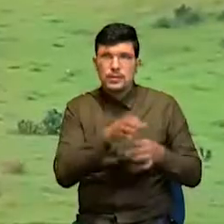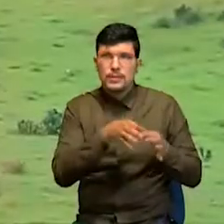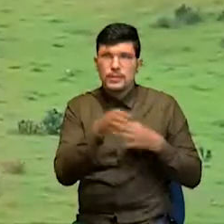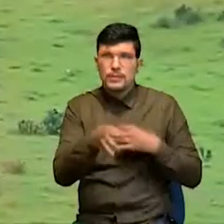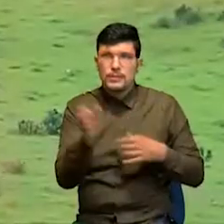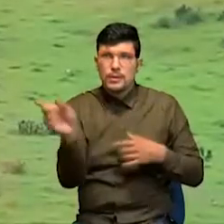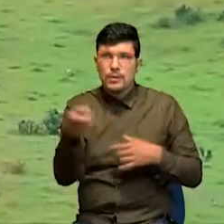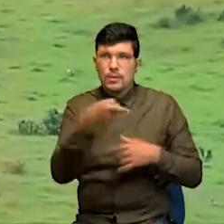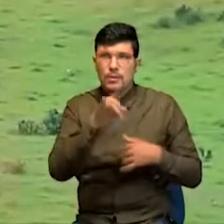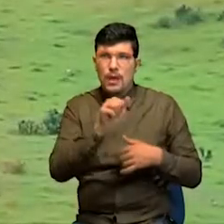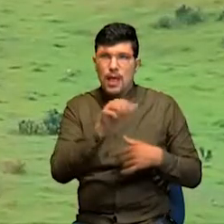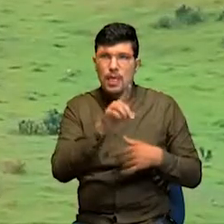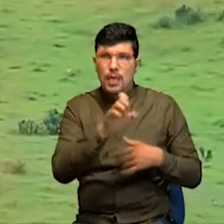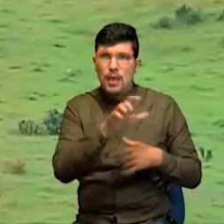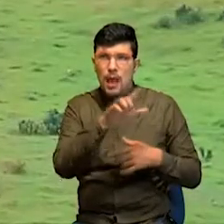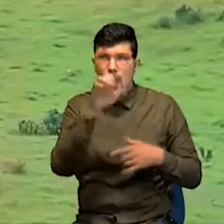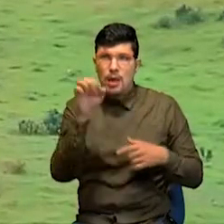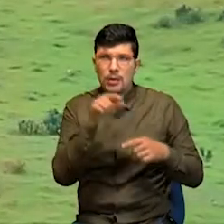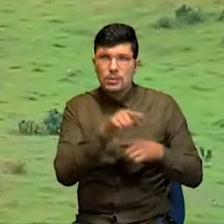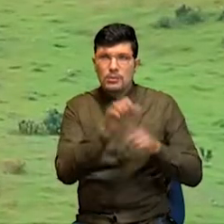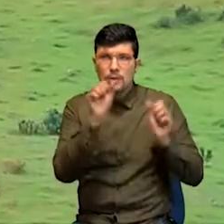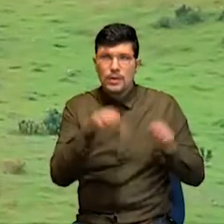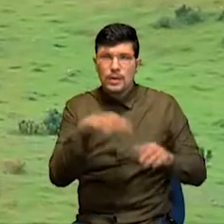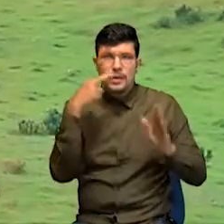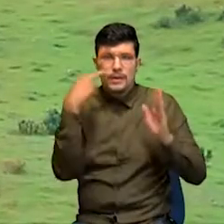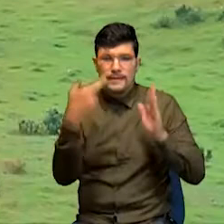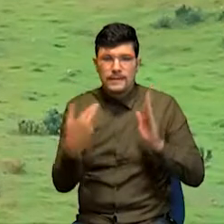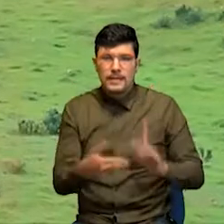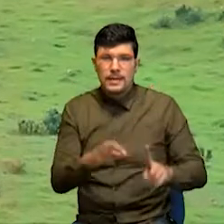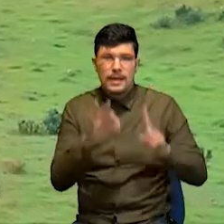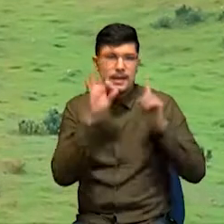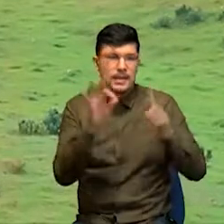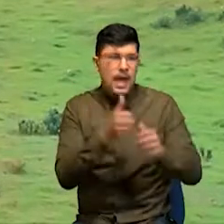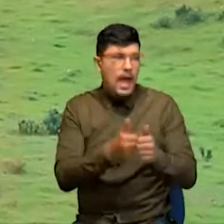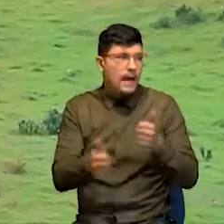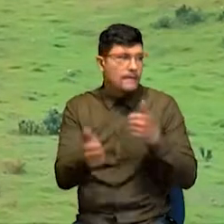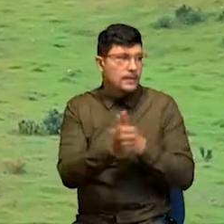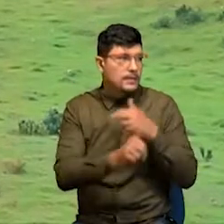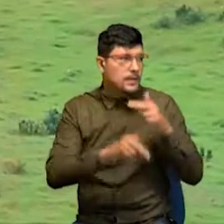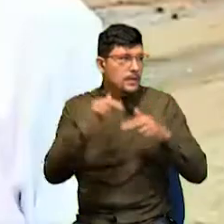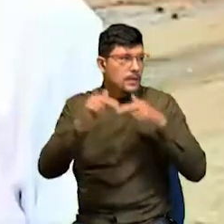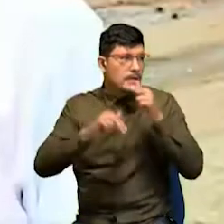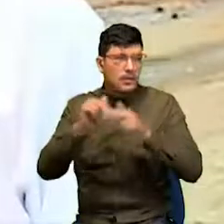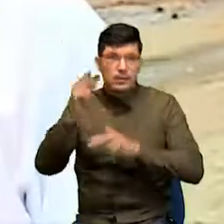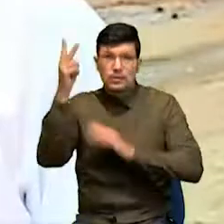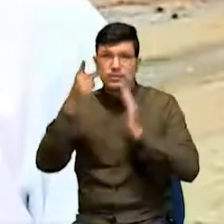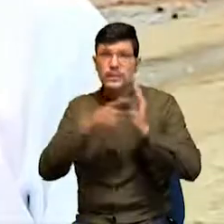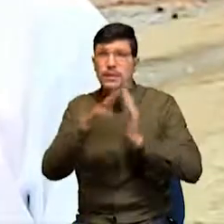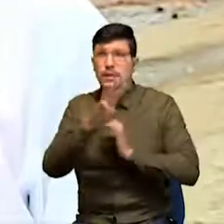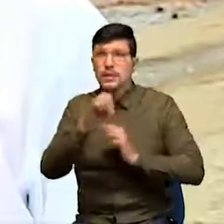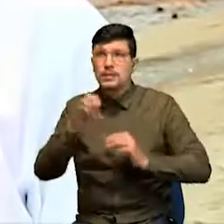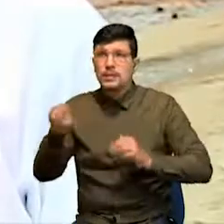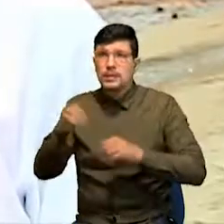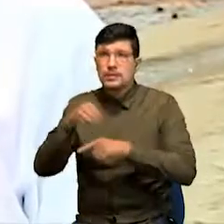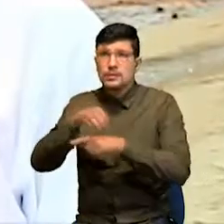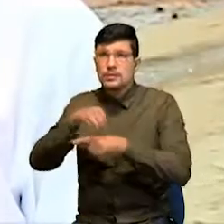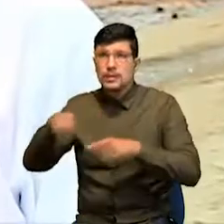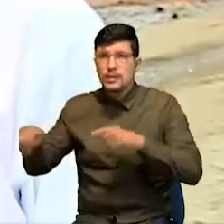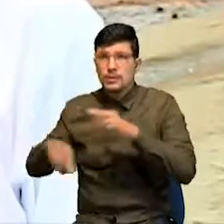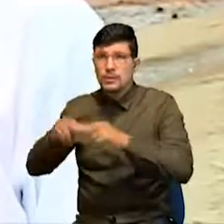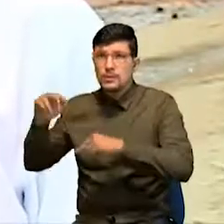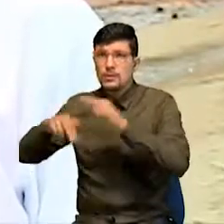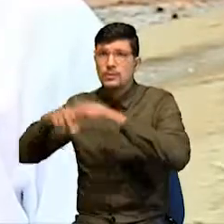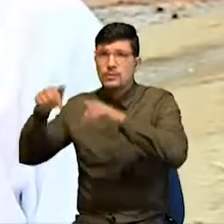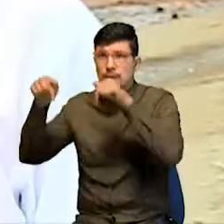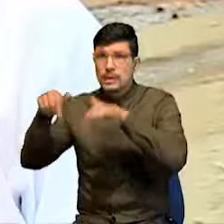verificar su avance y calidad de la obra estos 2300 metros de sendero que se están construyendo